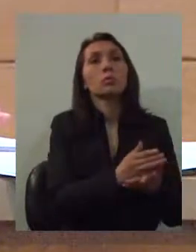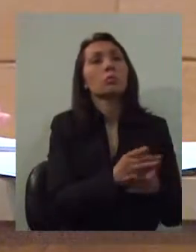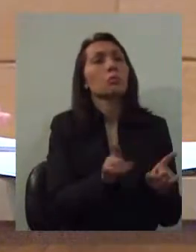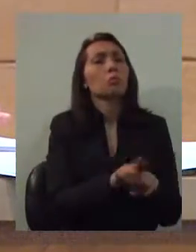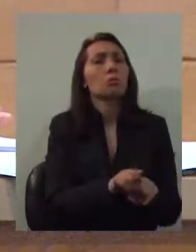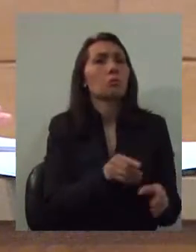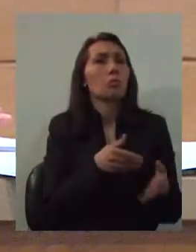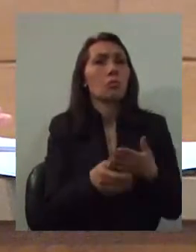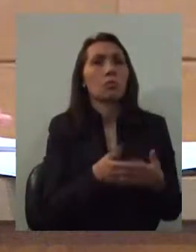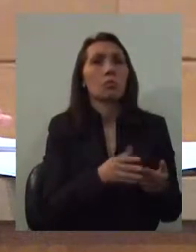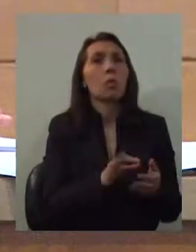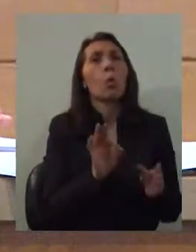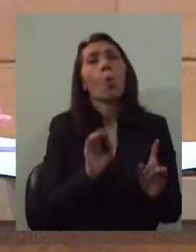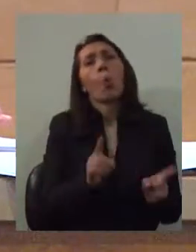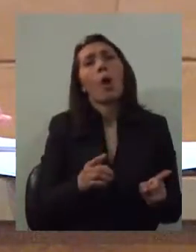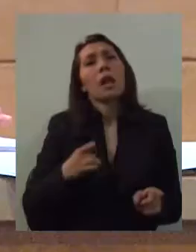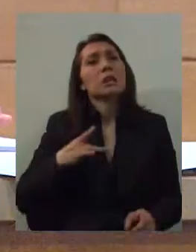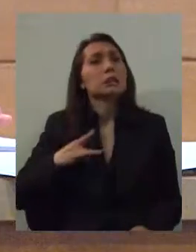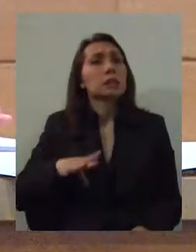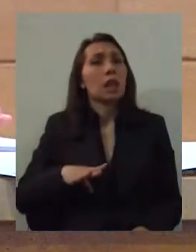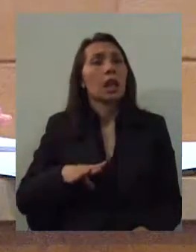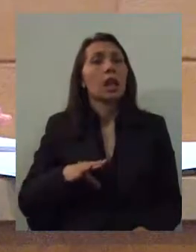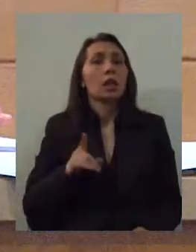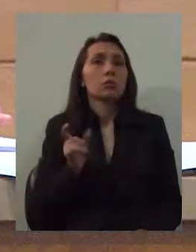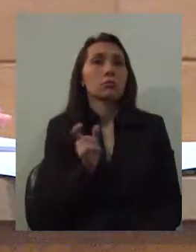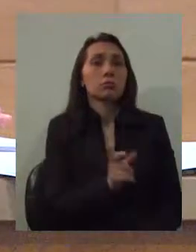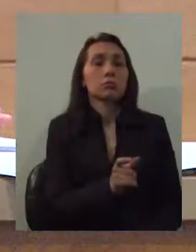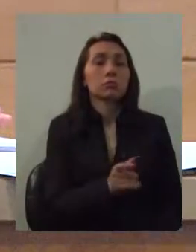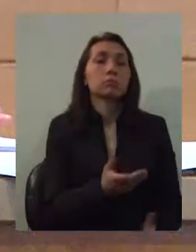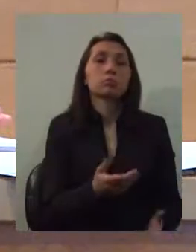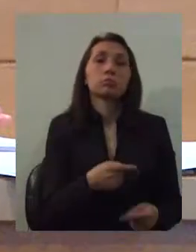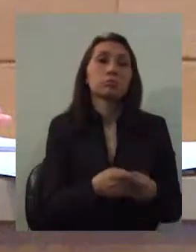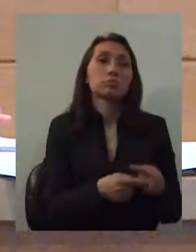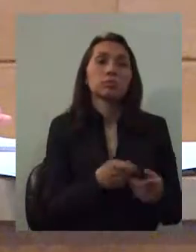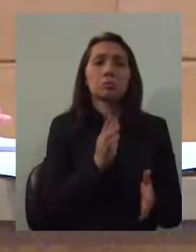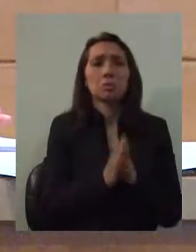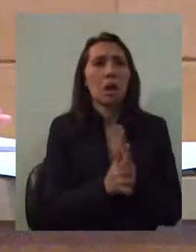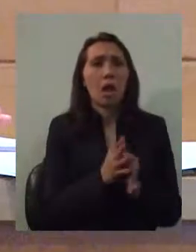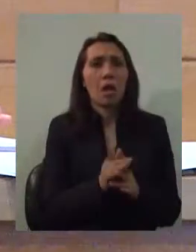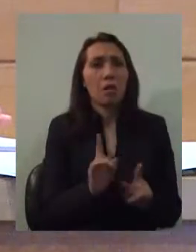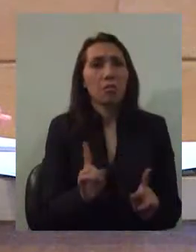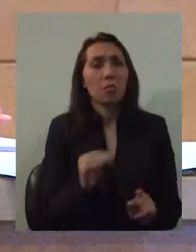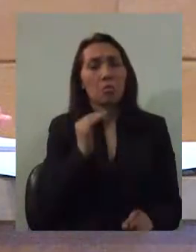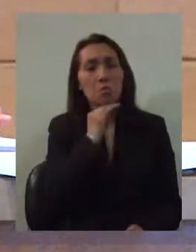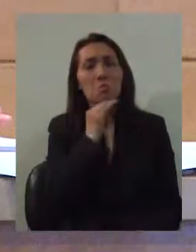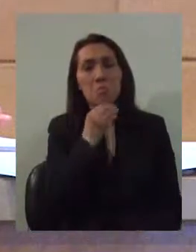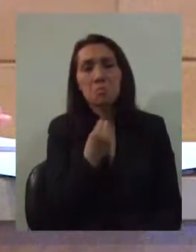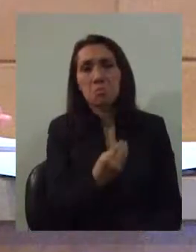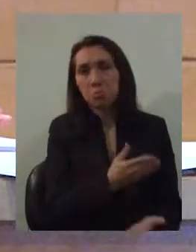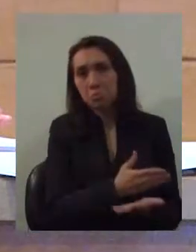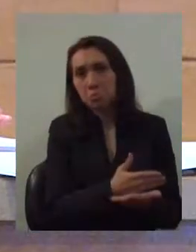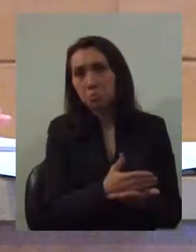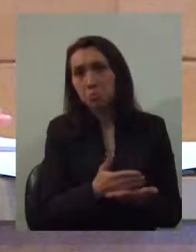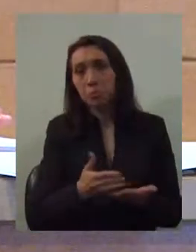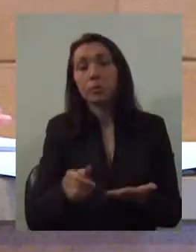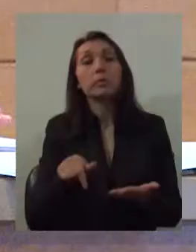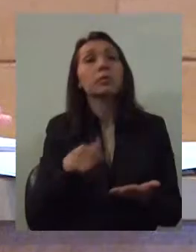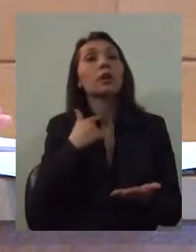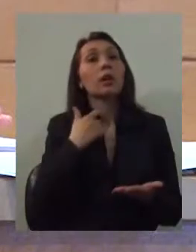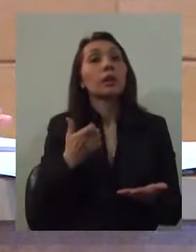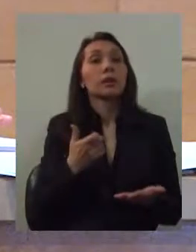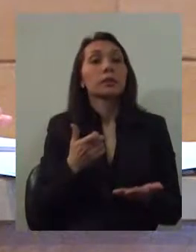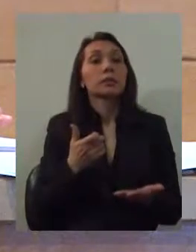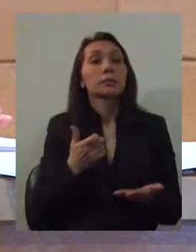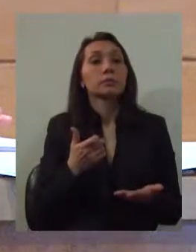y corriente como si de un ciudadano chileno se tratara. Son procedimientos ágiles, son procedimientos expeditos, en que